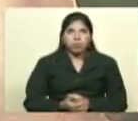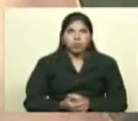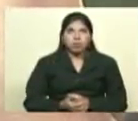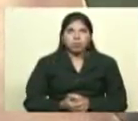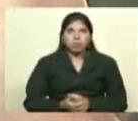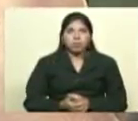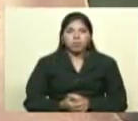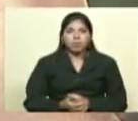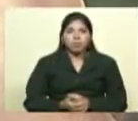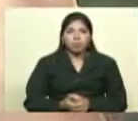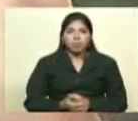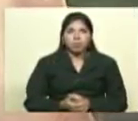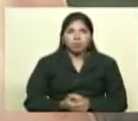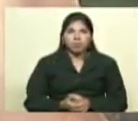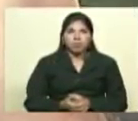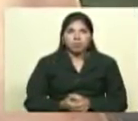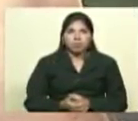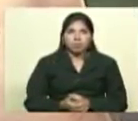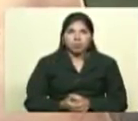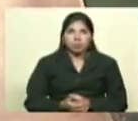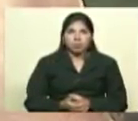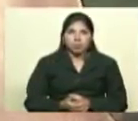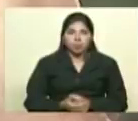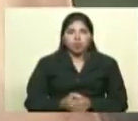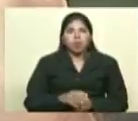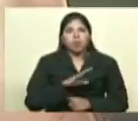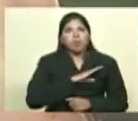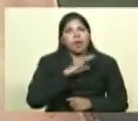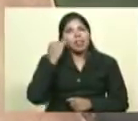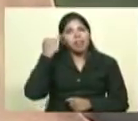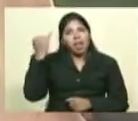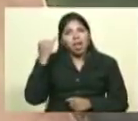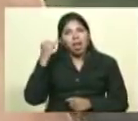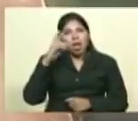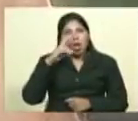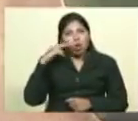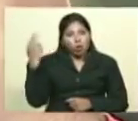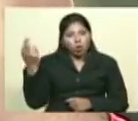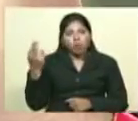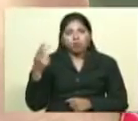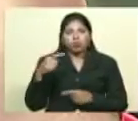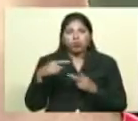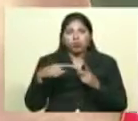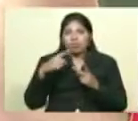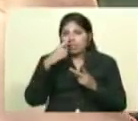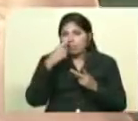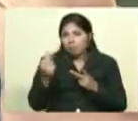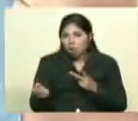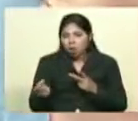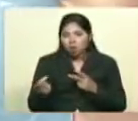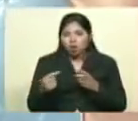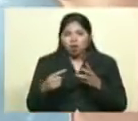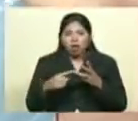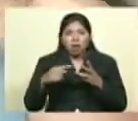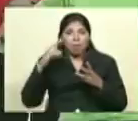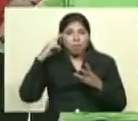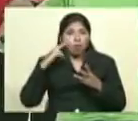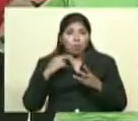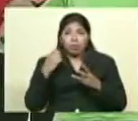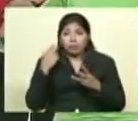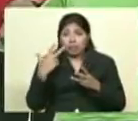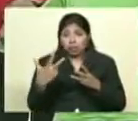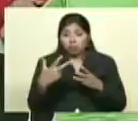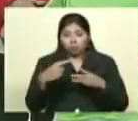raíz robinsoniana, de la raíz zamorana y la raíz bolivariana. Las tres